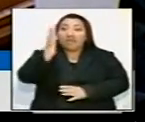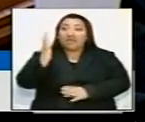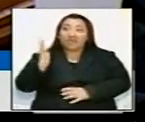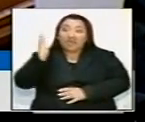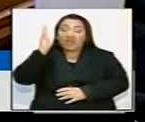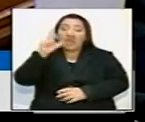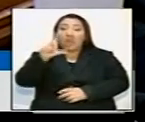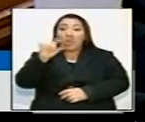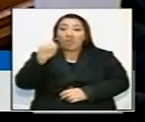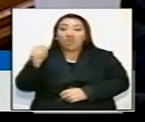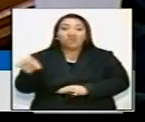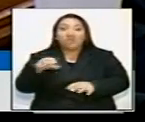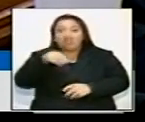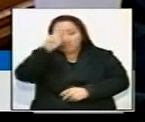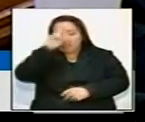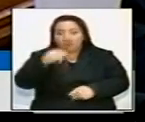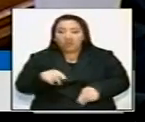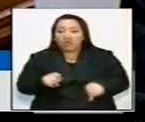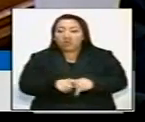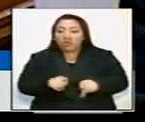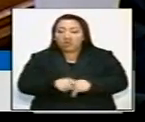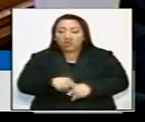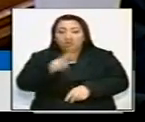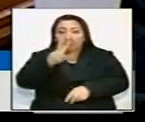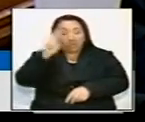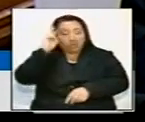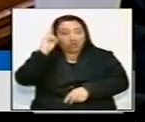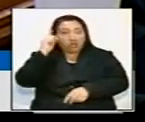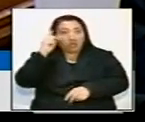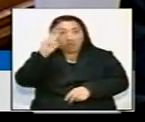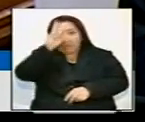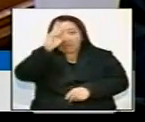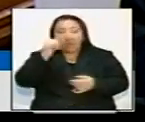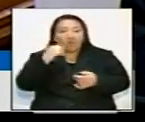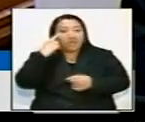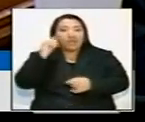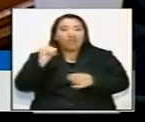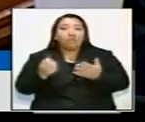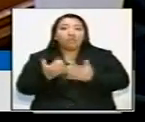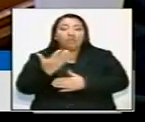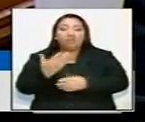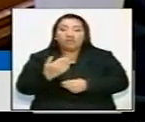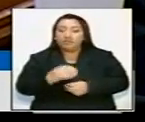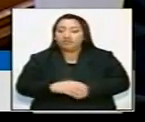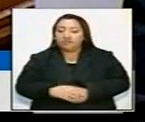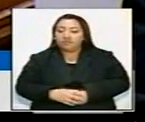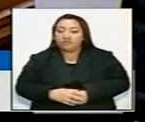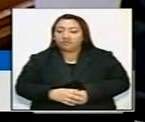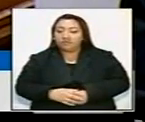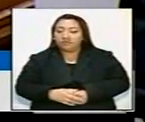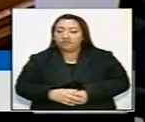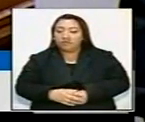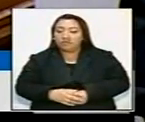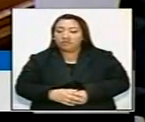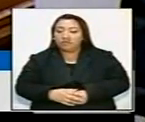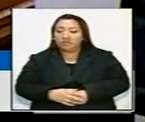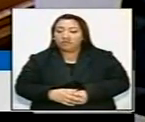Perú. Igualmente el Perú lidera hoy día la tecnología no intrusiva de